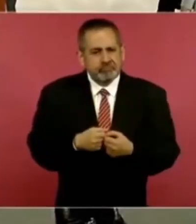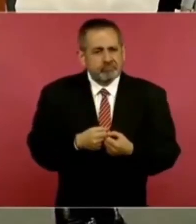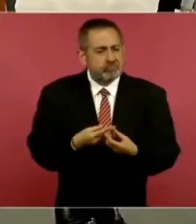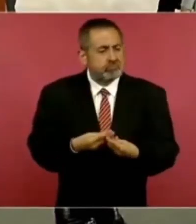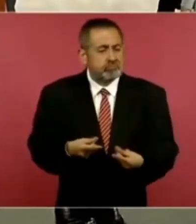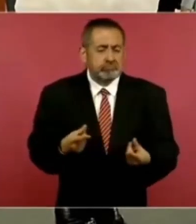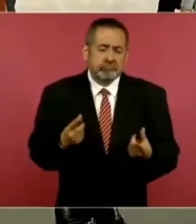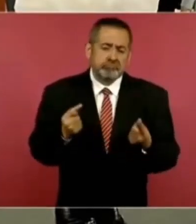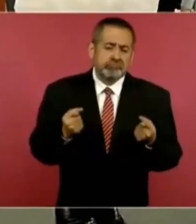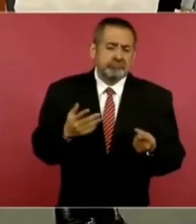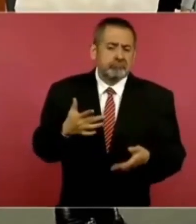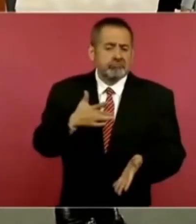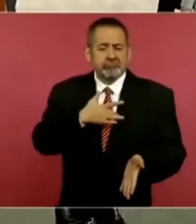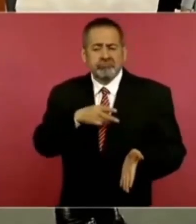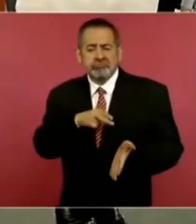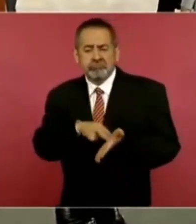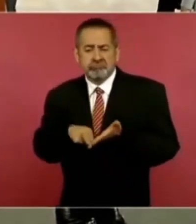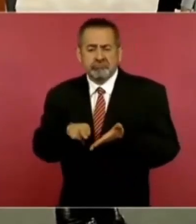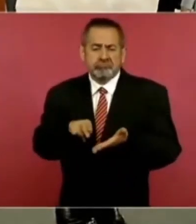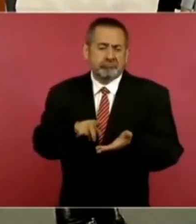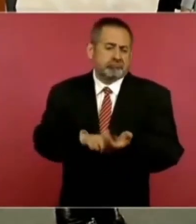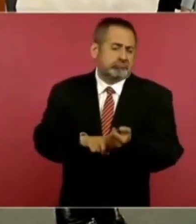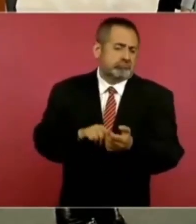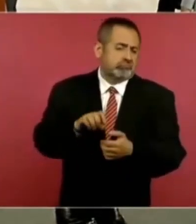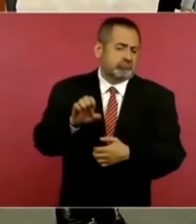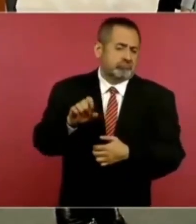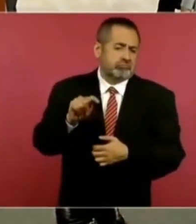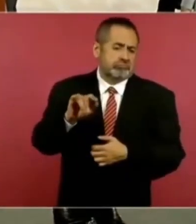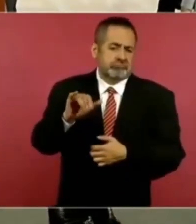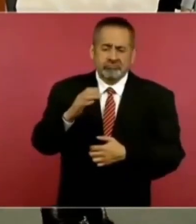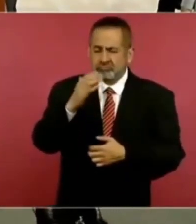de falta de ética,